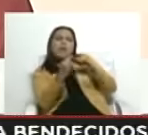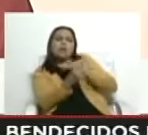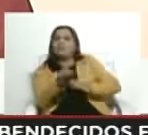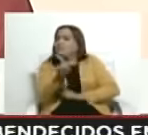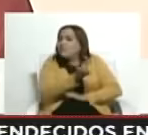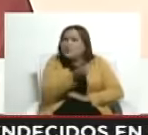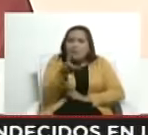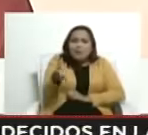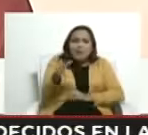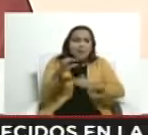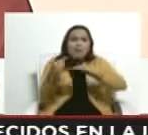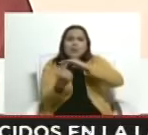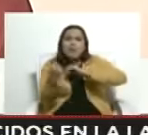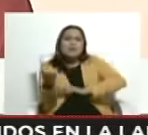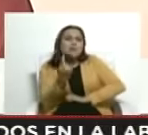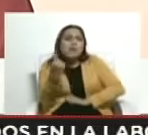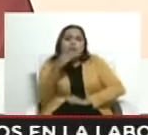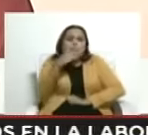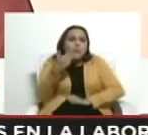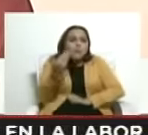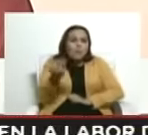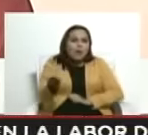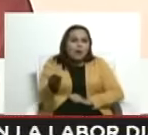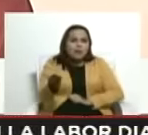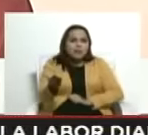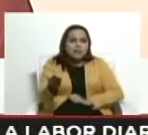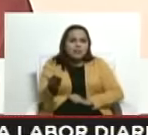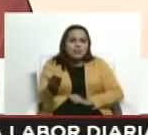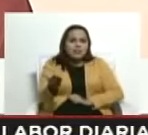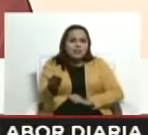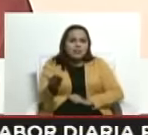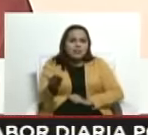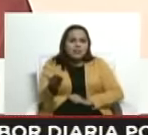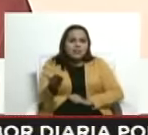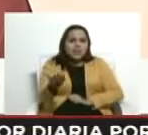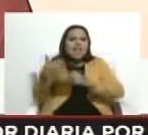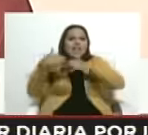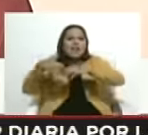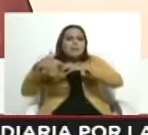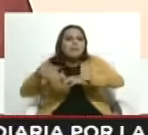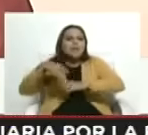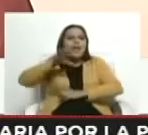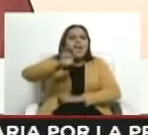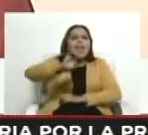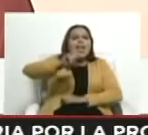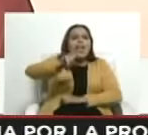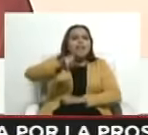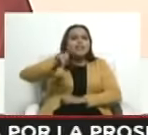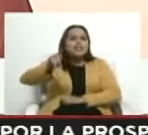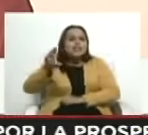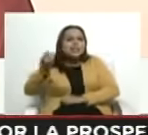Guyana. No vale. No es Guyana, es la ExxonMobil, es el Reino